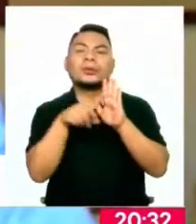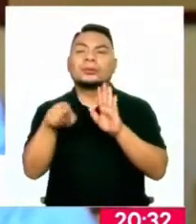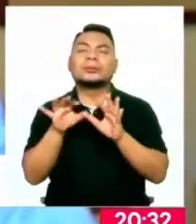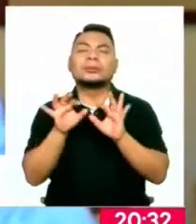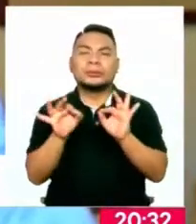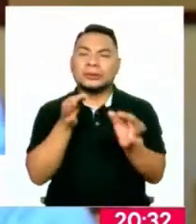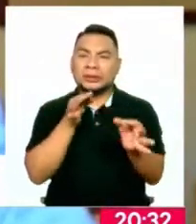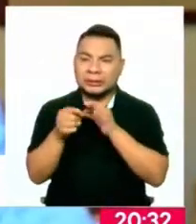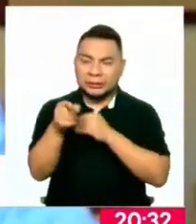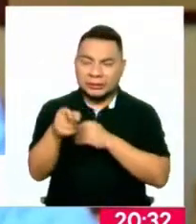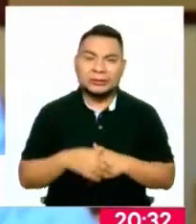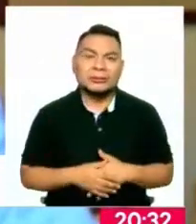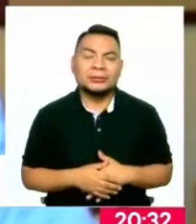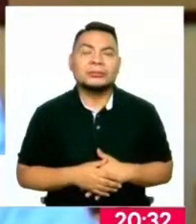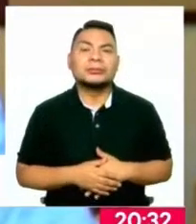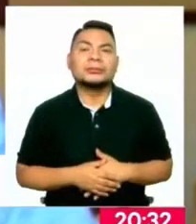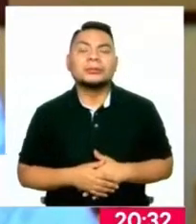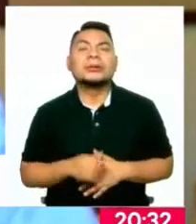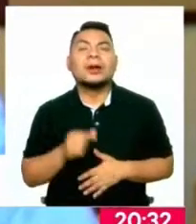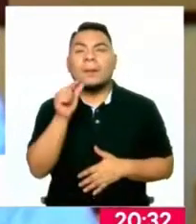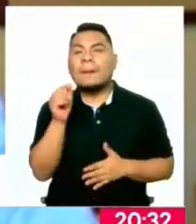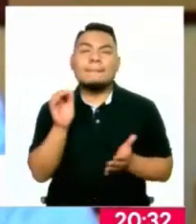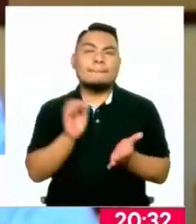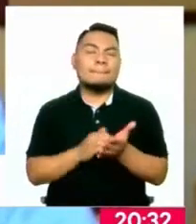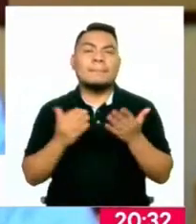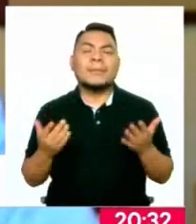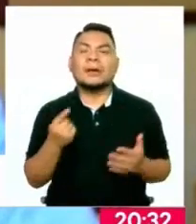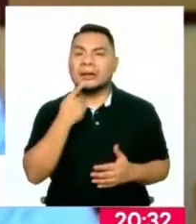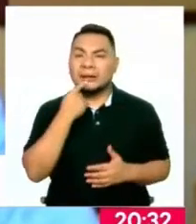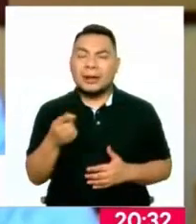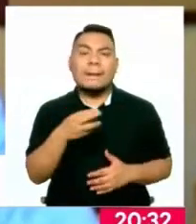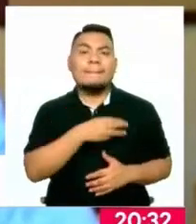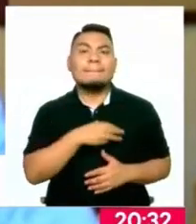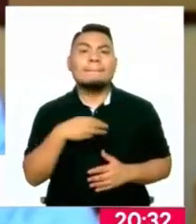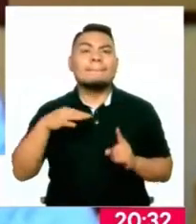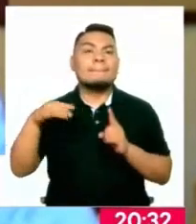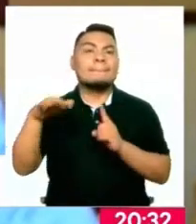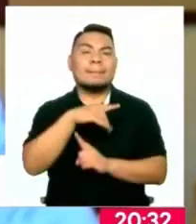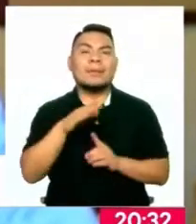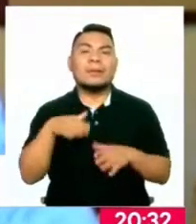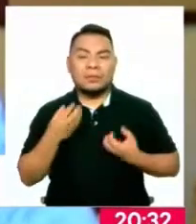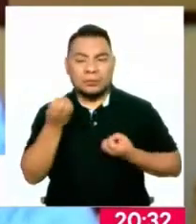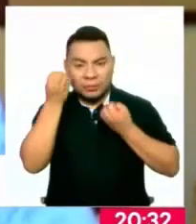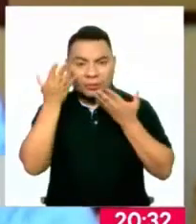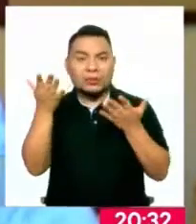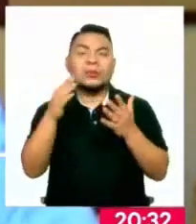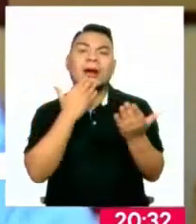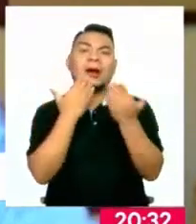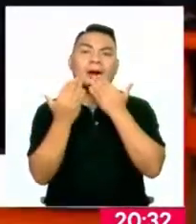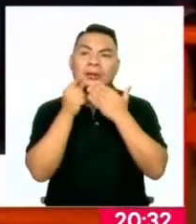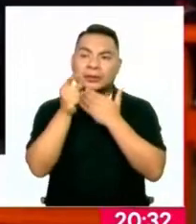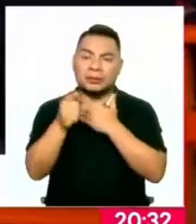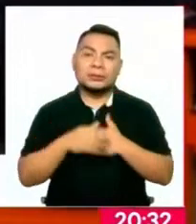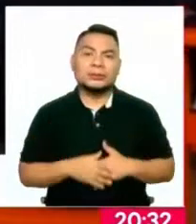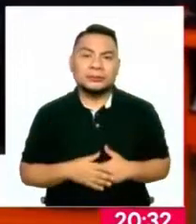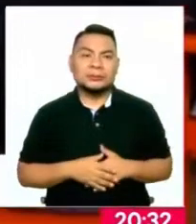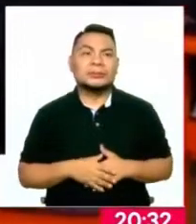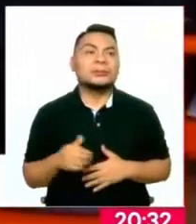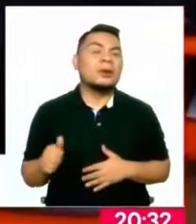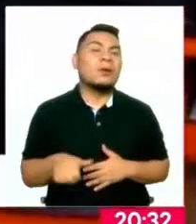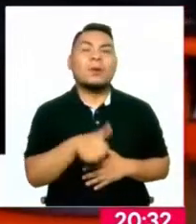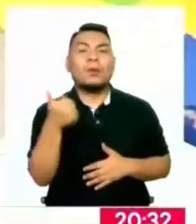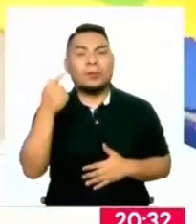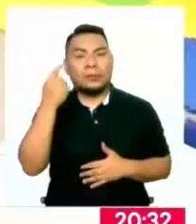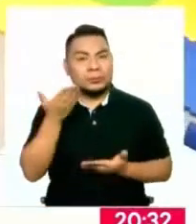algunas precisiones un poco mayores, tal como el ministro las fue expresando en sus declaraciones, pero que... Otra de